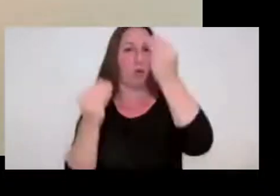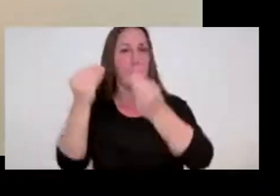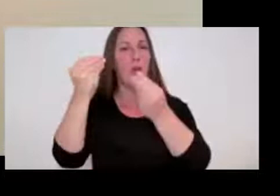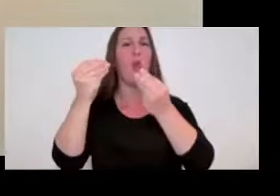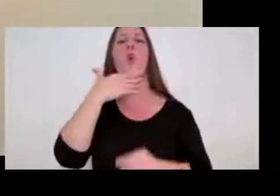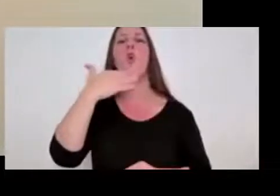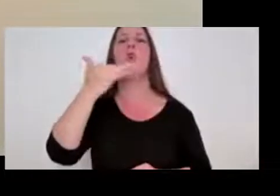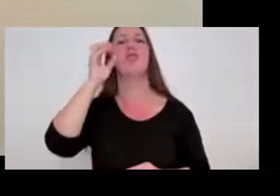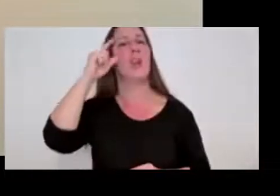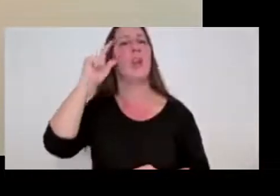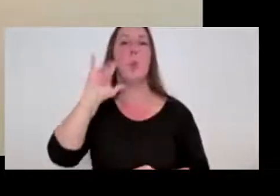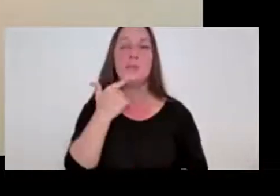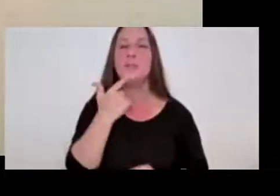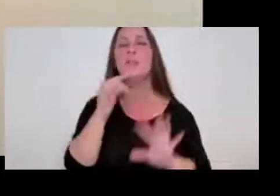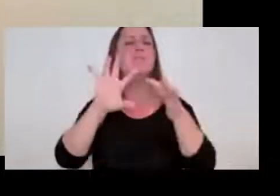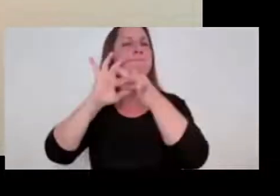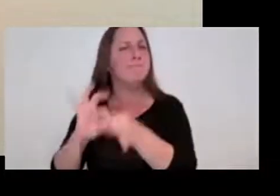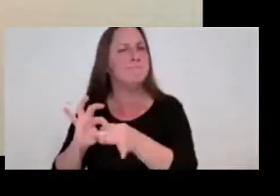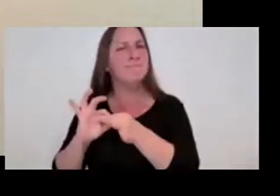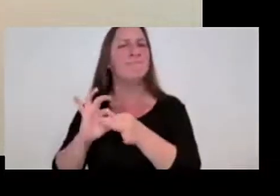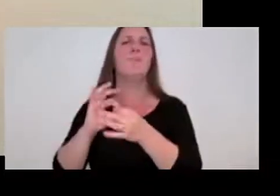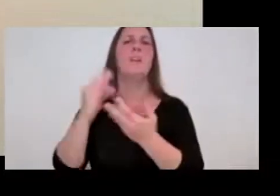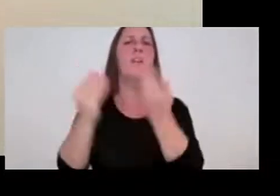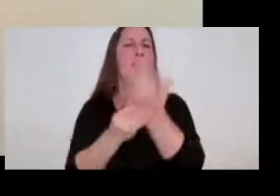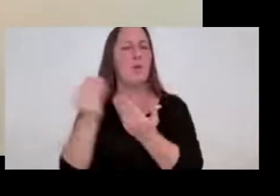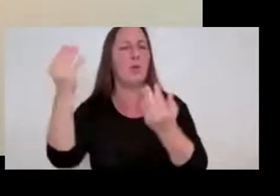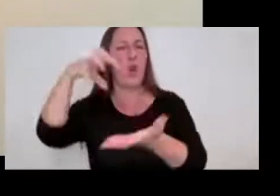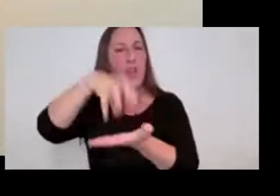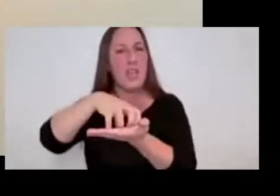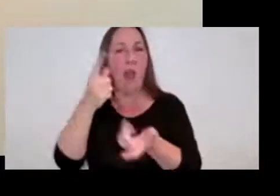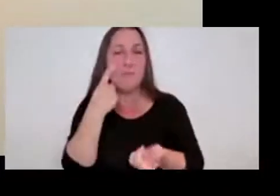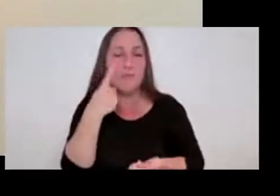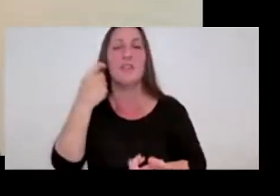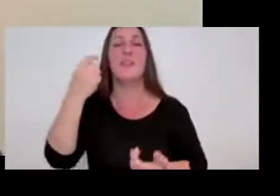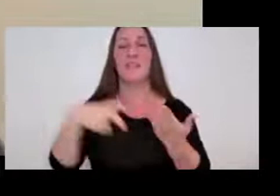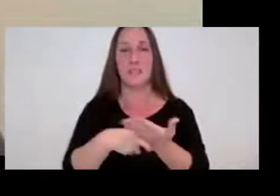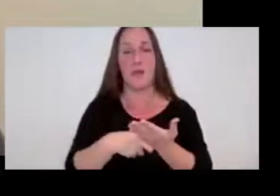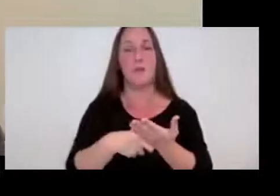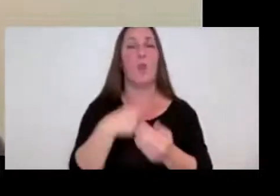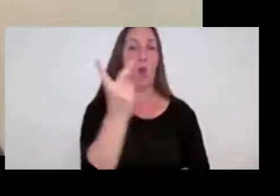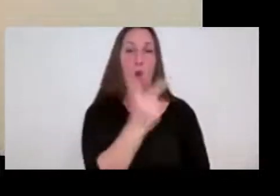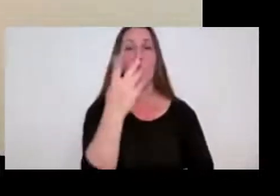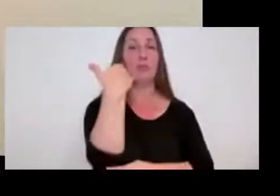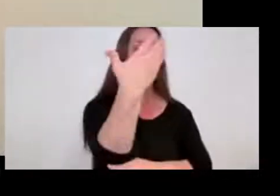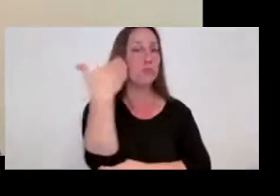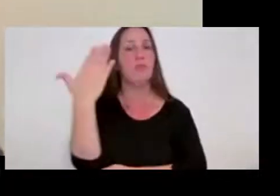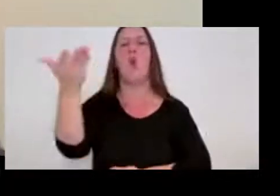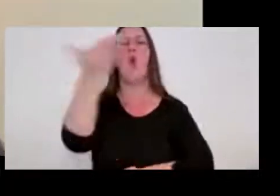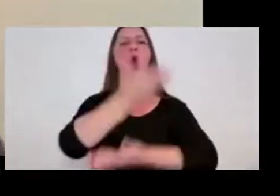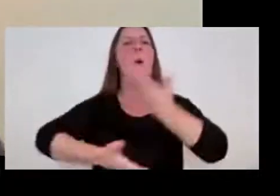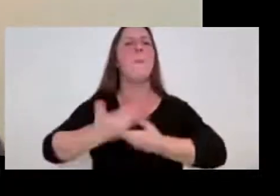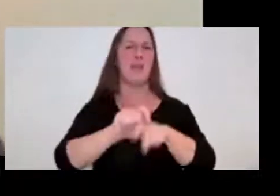Eteri, vinculada a auditoría fiscal. Ambos expositores van a compartir el material